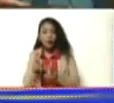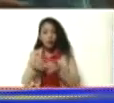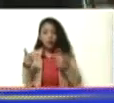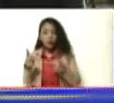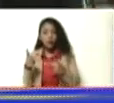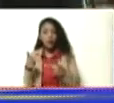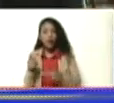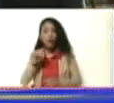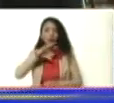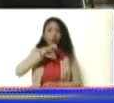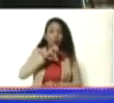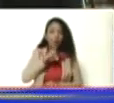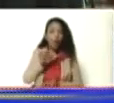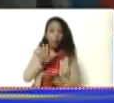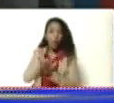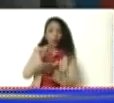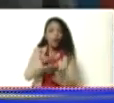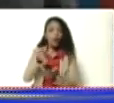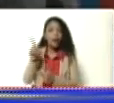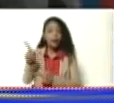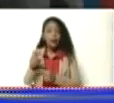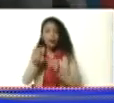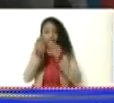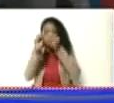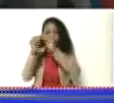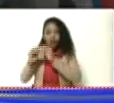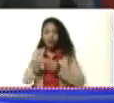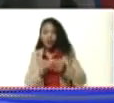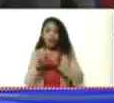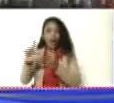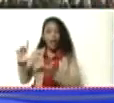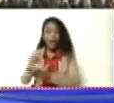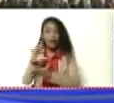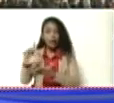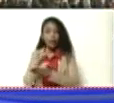Rana le editó nuevamente su libro,